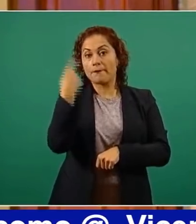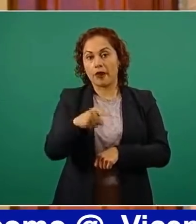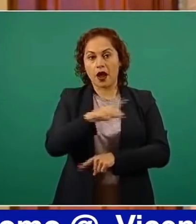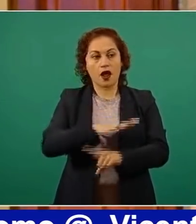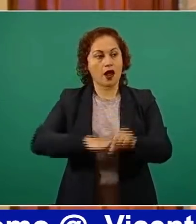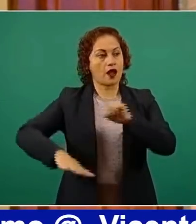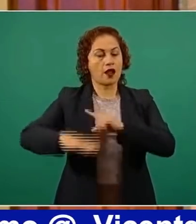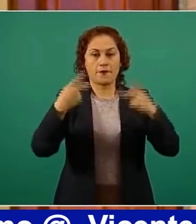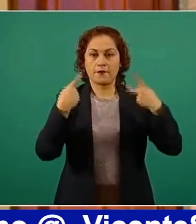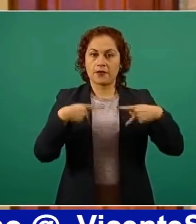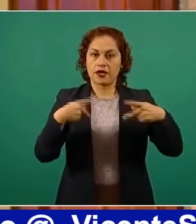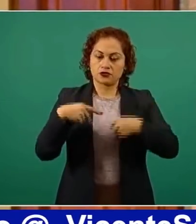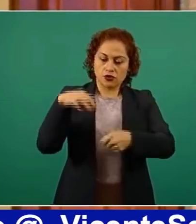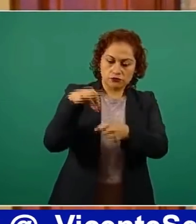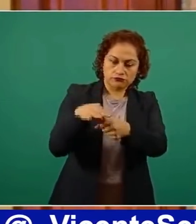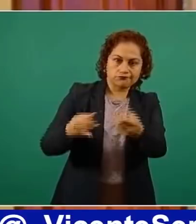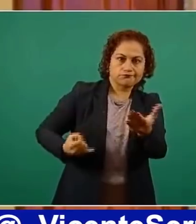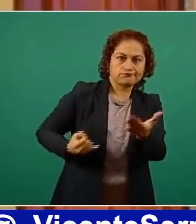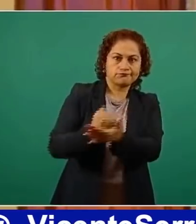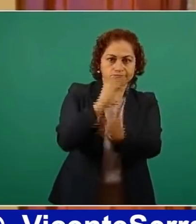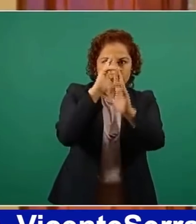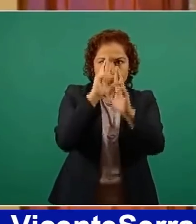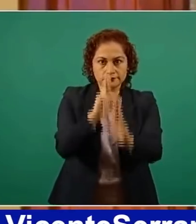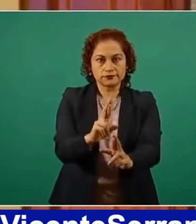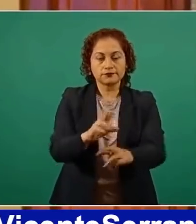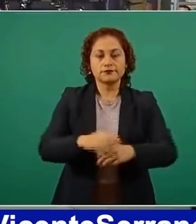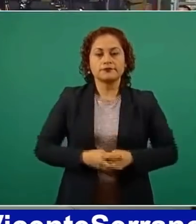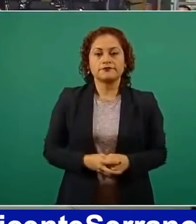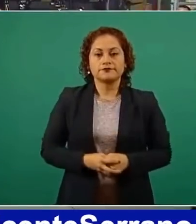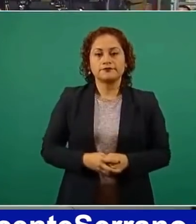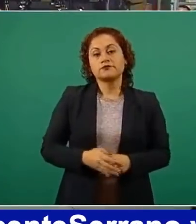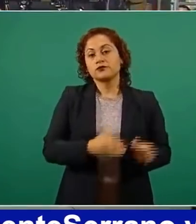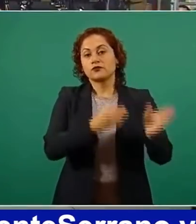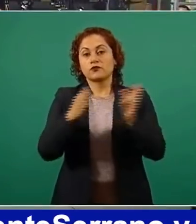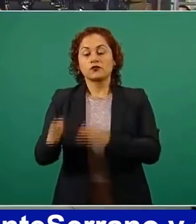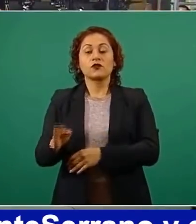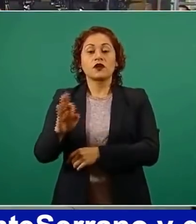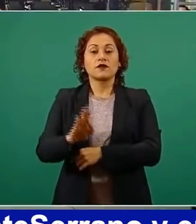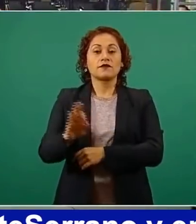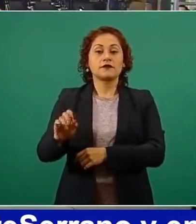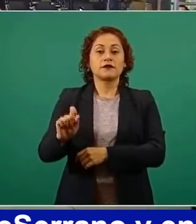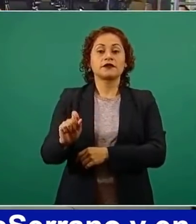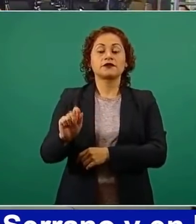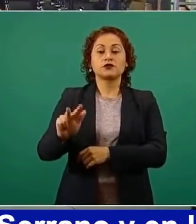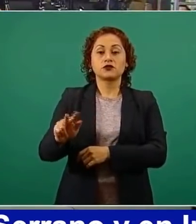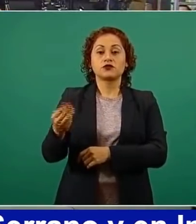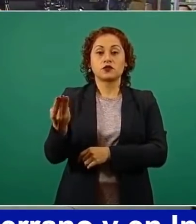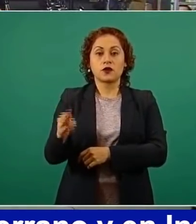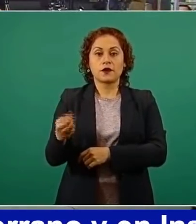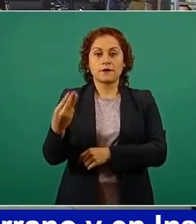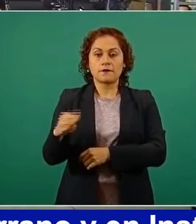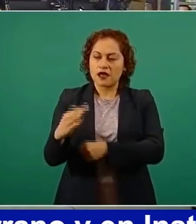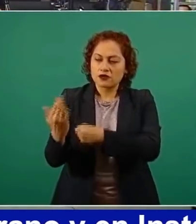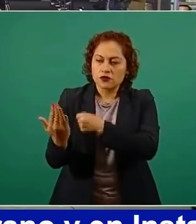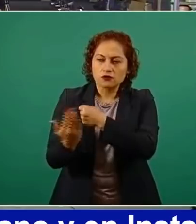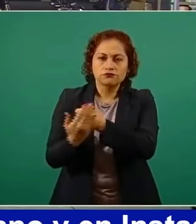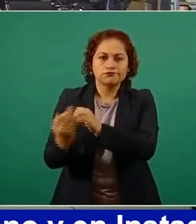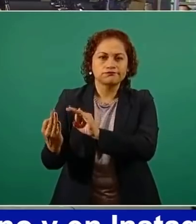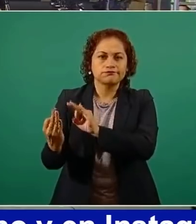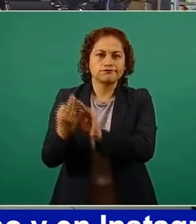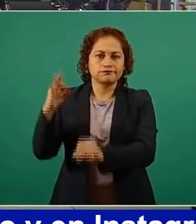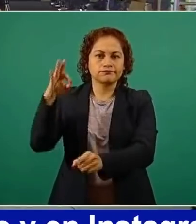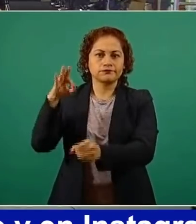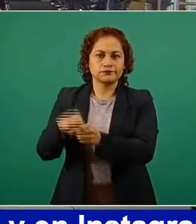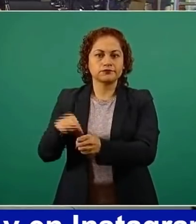respetado el voto público. El 28 de mayo, en víspera de los comicios, expone con